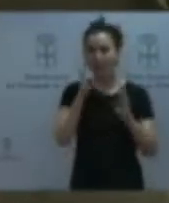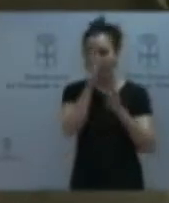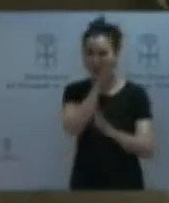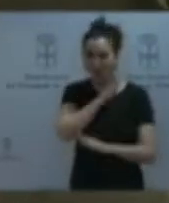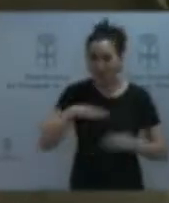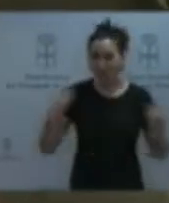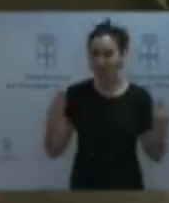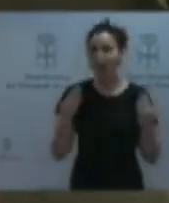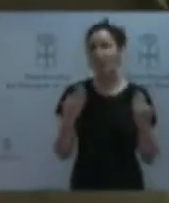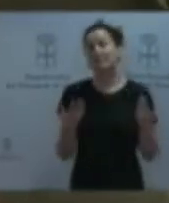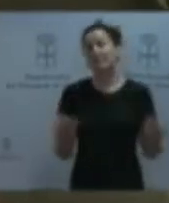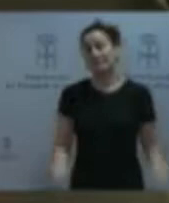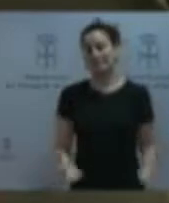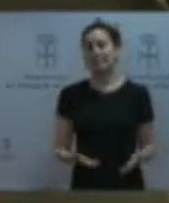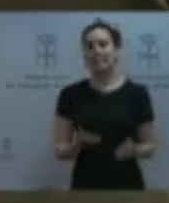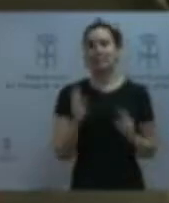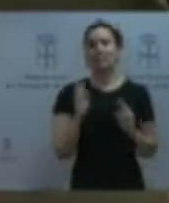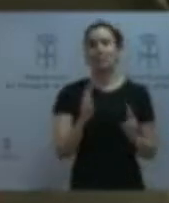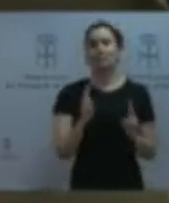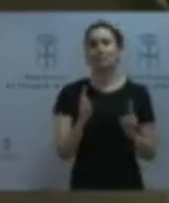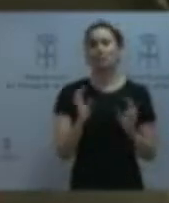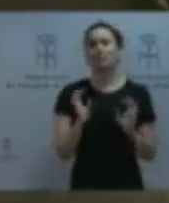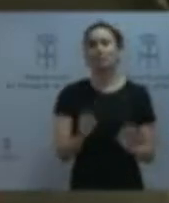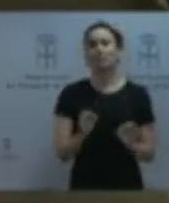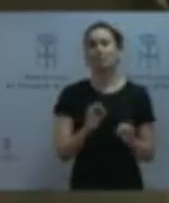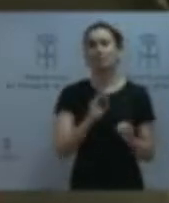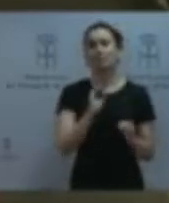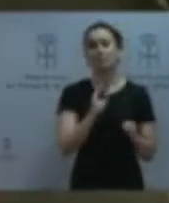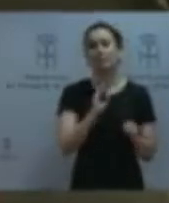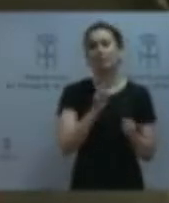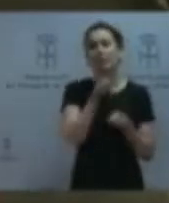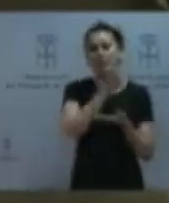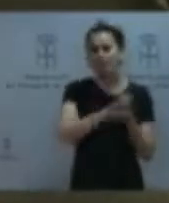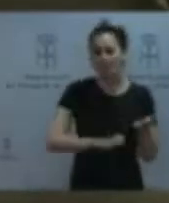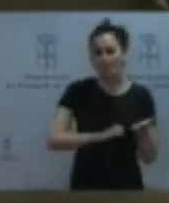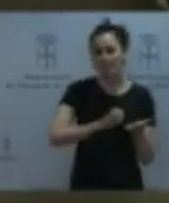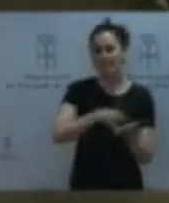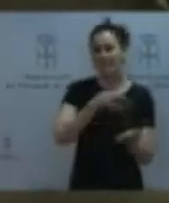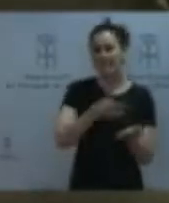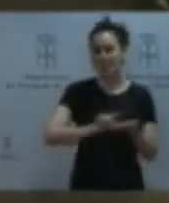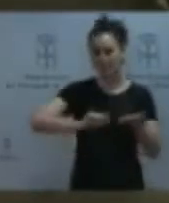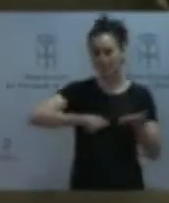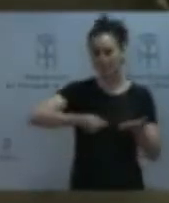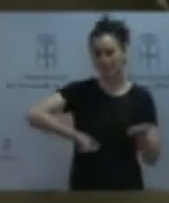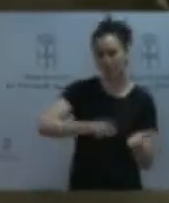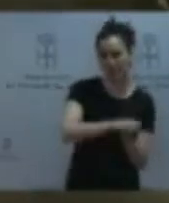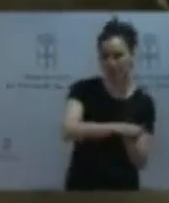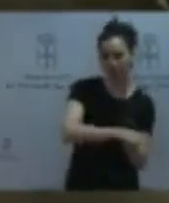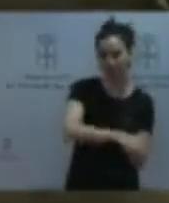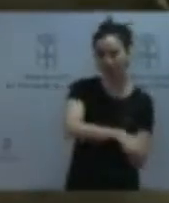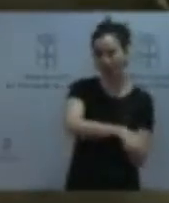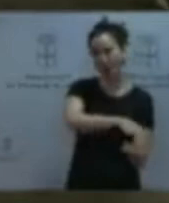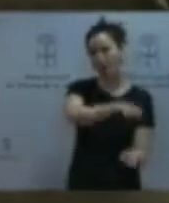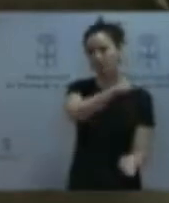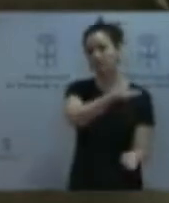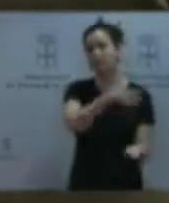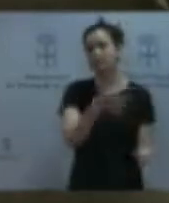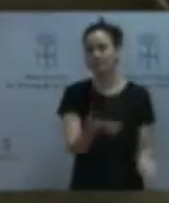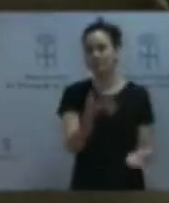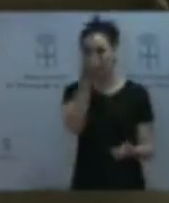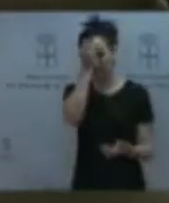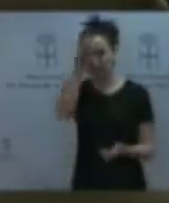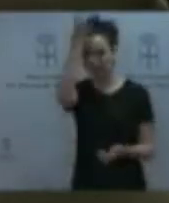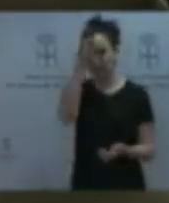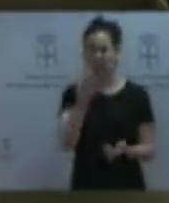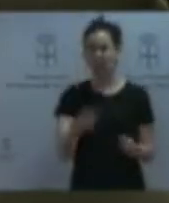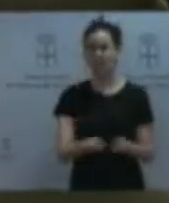de informes técnicos firmados por esa dirección. Me puedo imaginar a alguien diciendo, estos son los informes, si no le gustan,